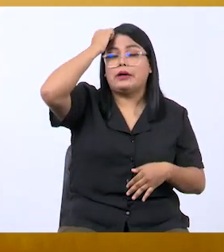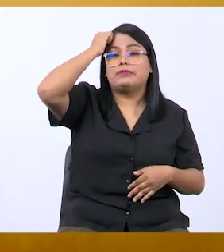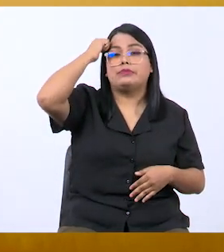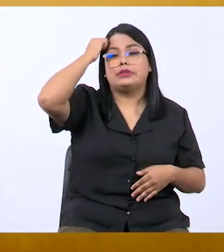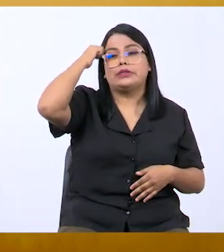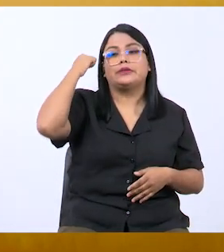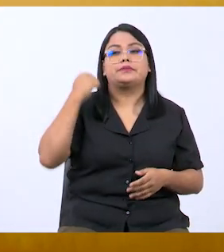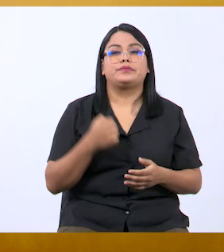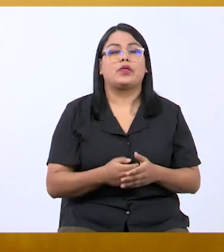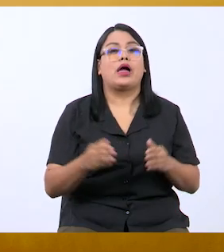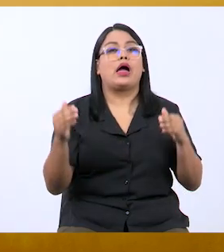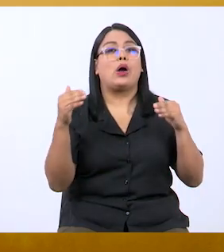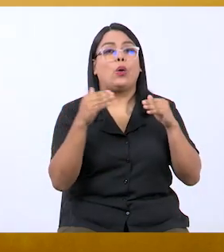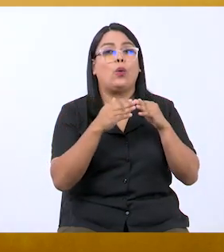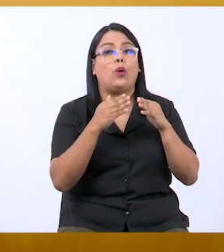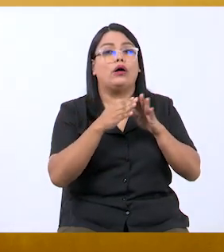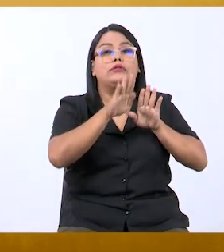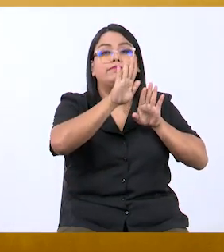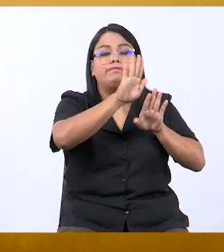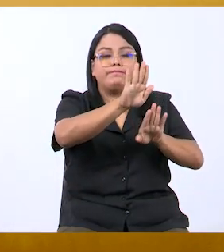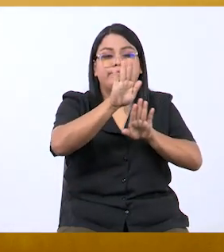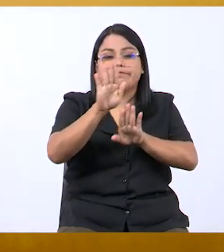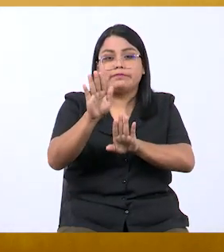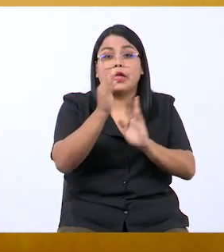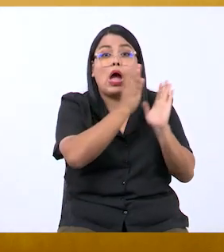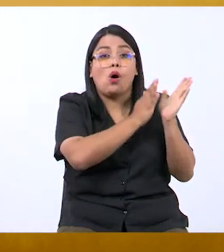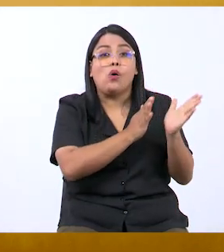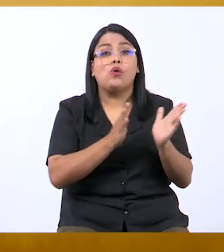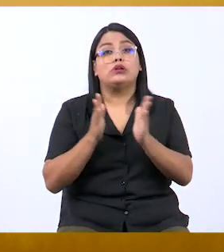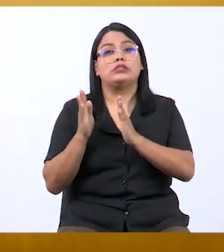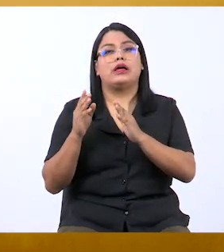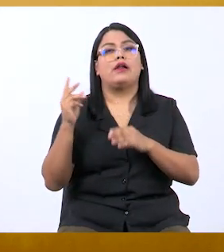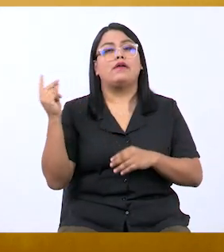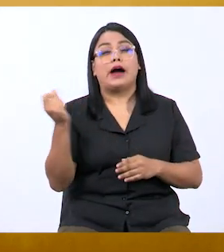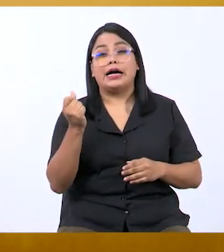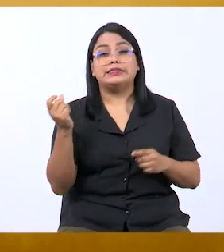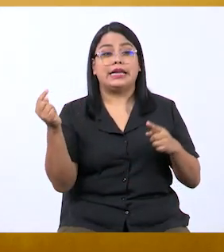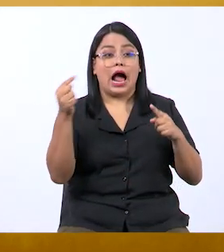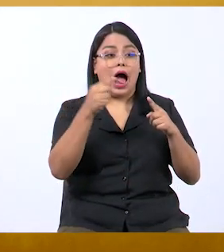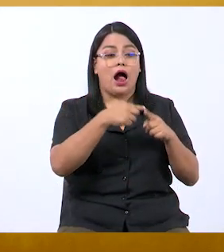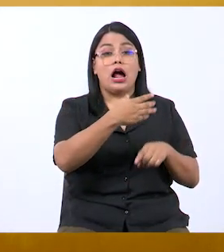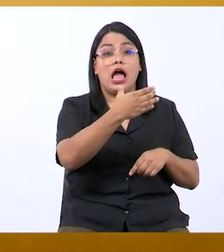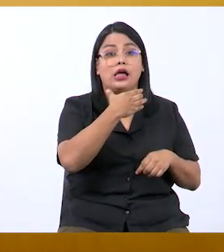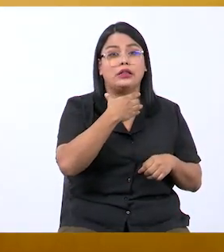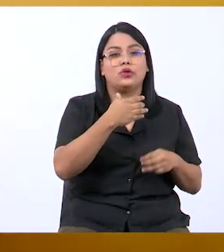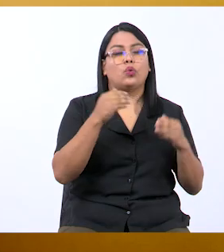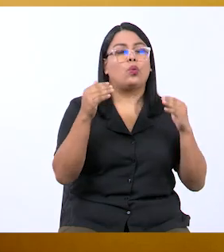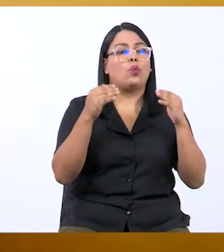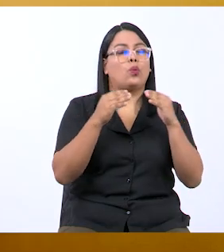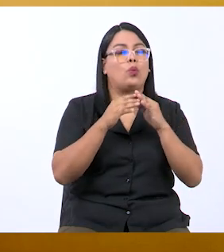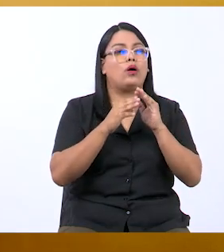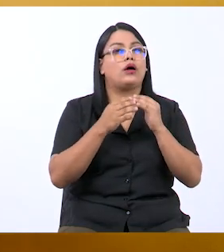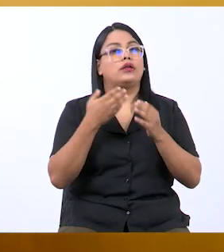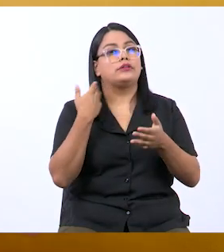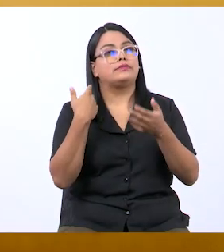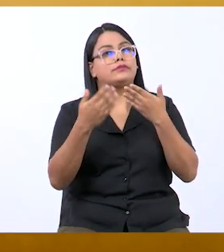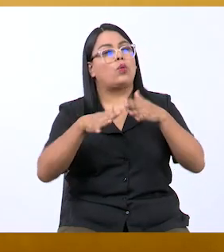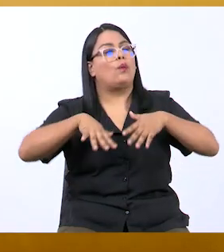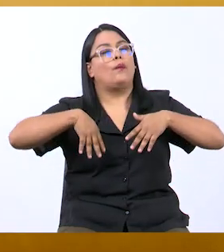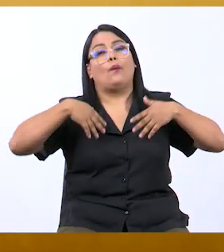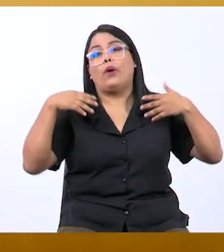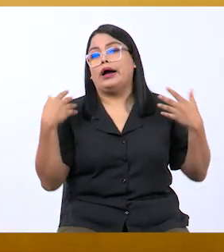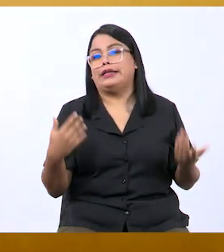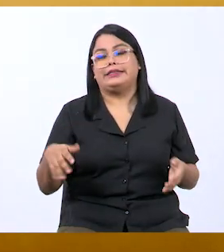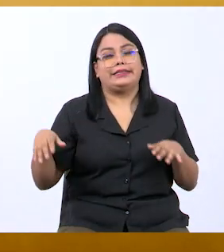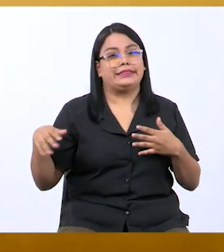aprendido. Además, estas respetan un orden de lo más fácil a lo complejo, como lo decíamos de cualquier otra